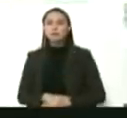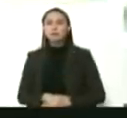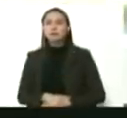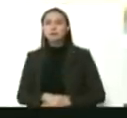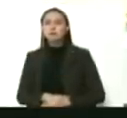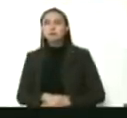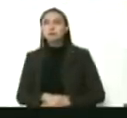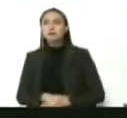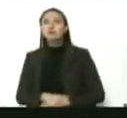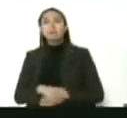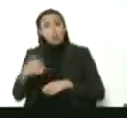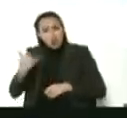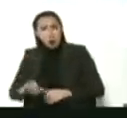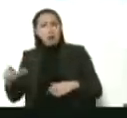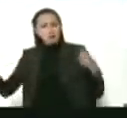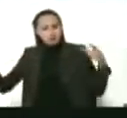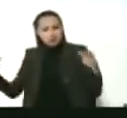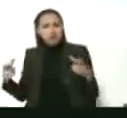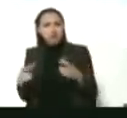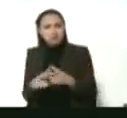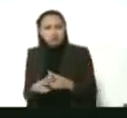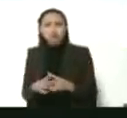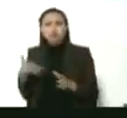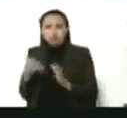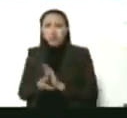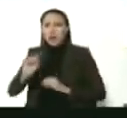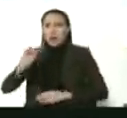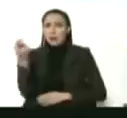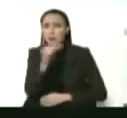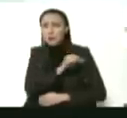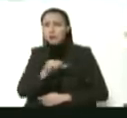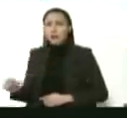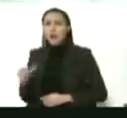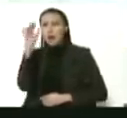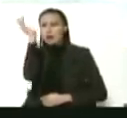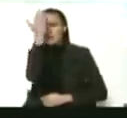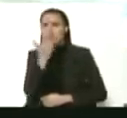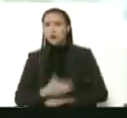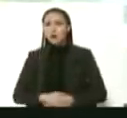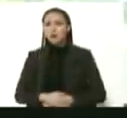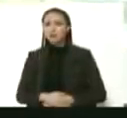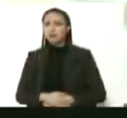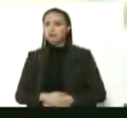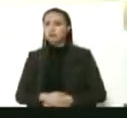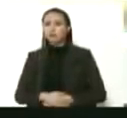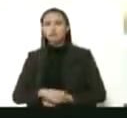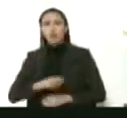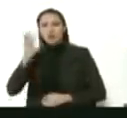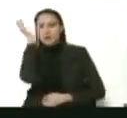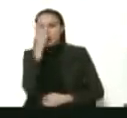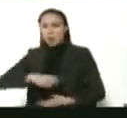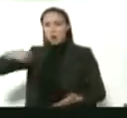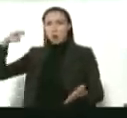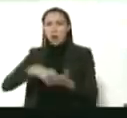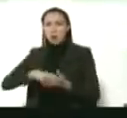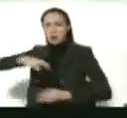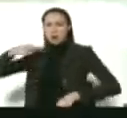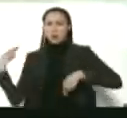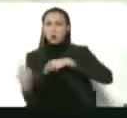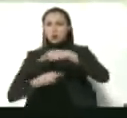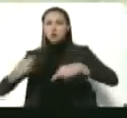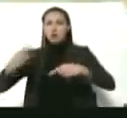un leve descenso en esta primera semana de febrero. Febrero rebelde, febrero